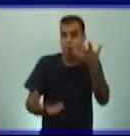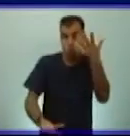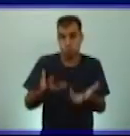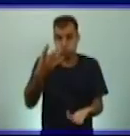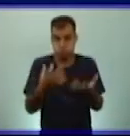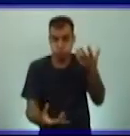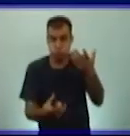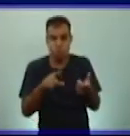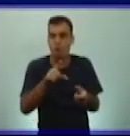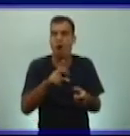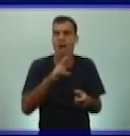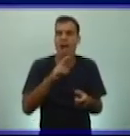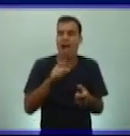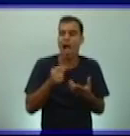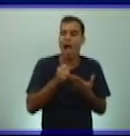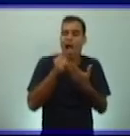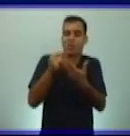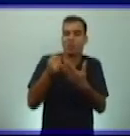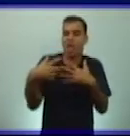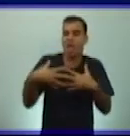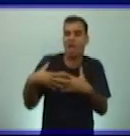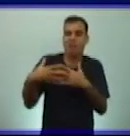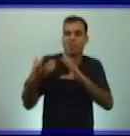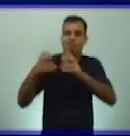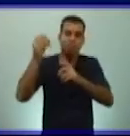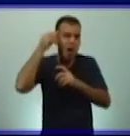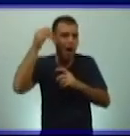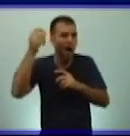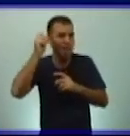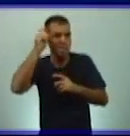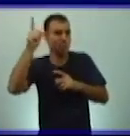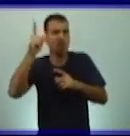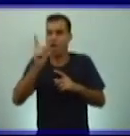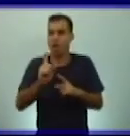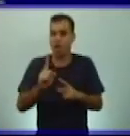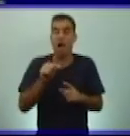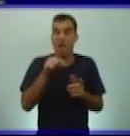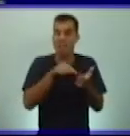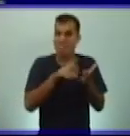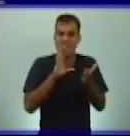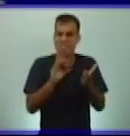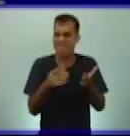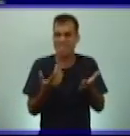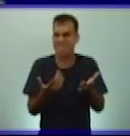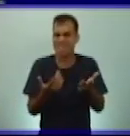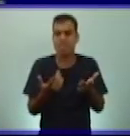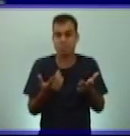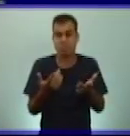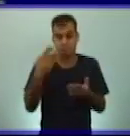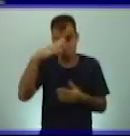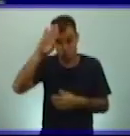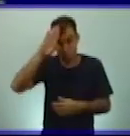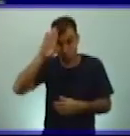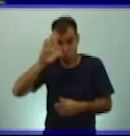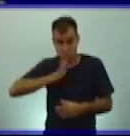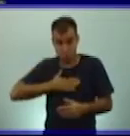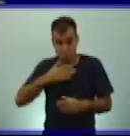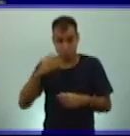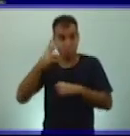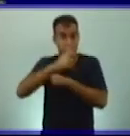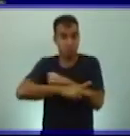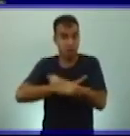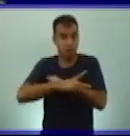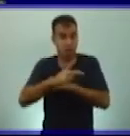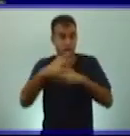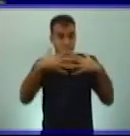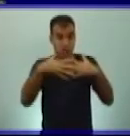ideales norteamericanos, en él se expresaba lo siguiente: en la vecindad de Cuba, una nación tan fuerte como Estados